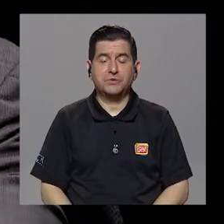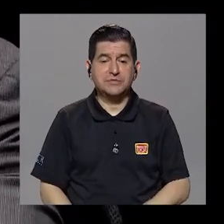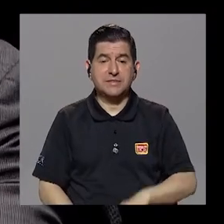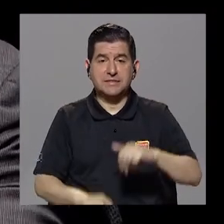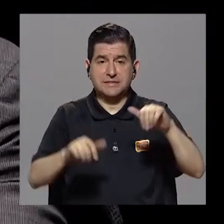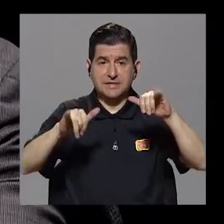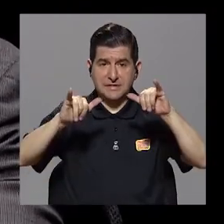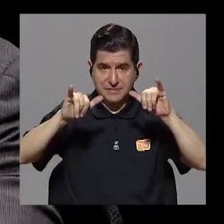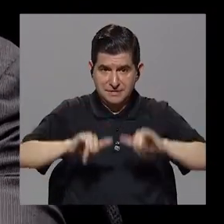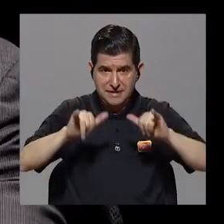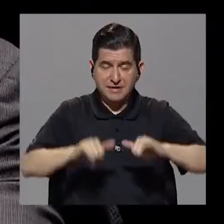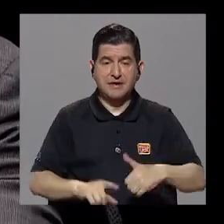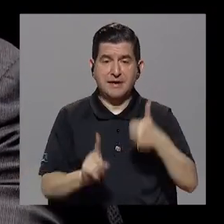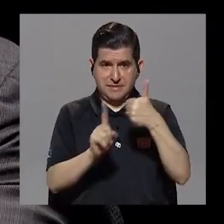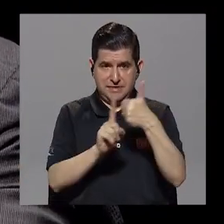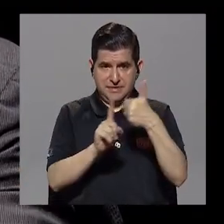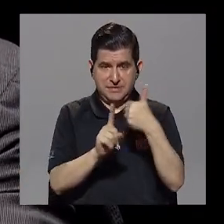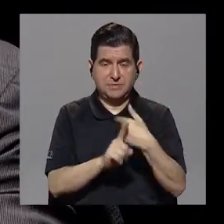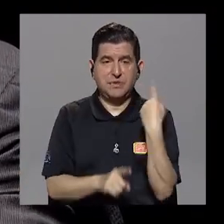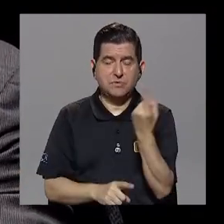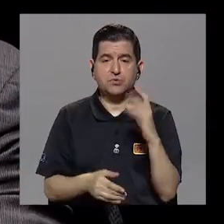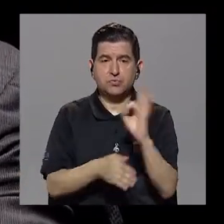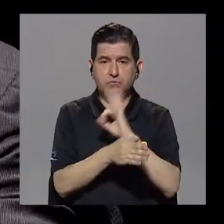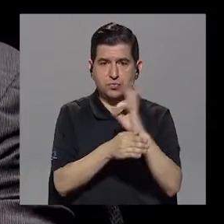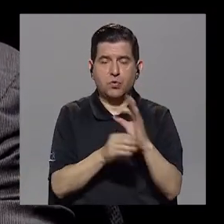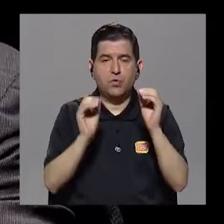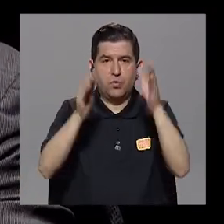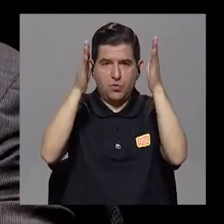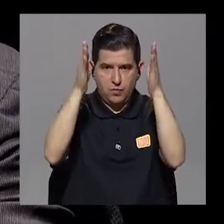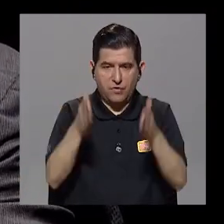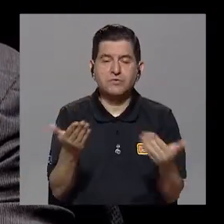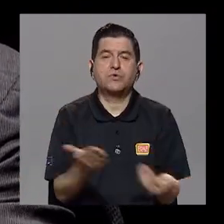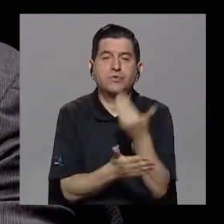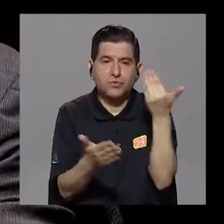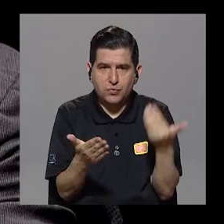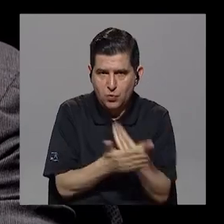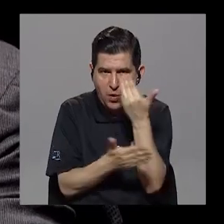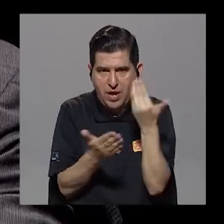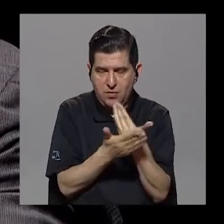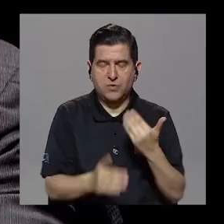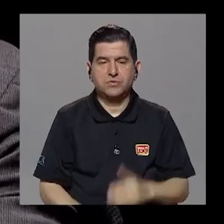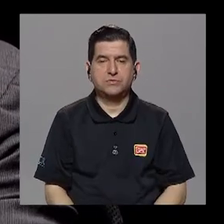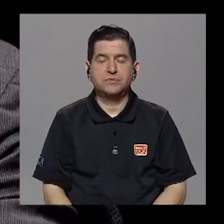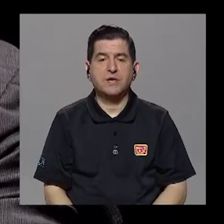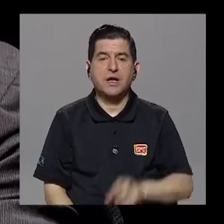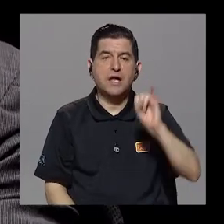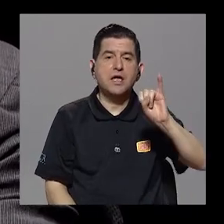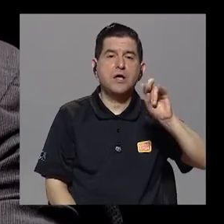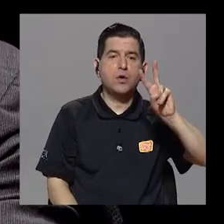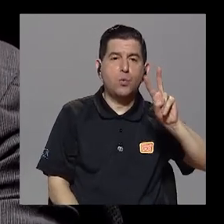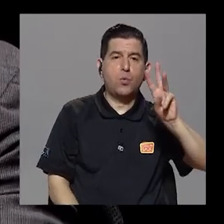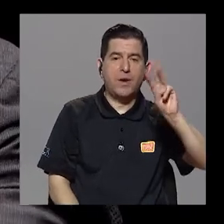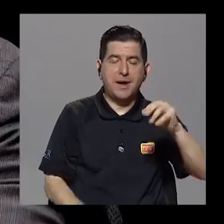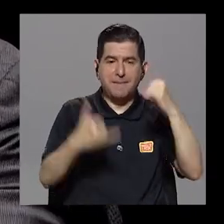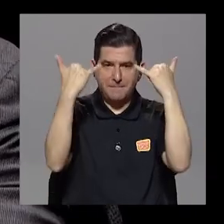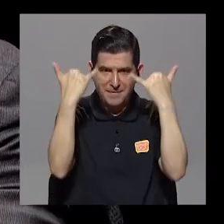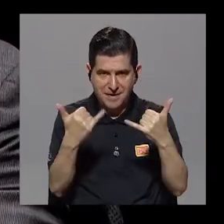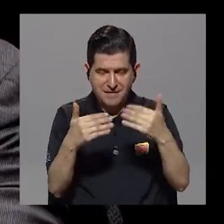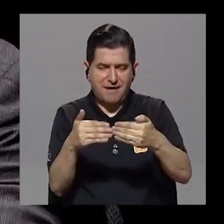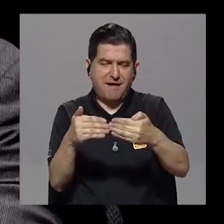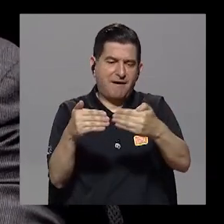se autosustenta en la medida en que solo opera para los maestros nuevos. En cambio, el IVM